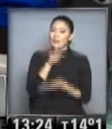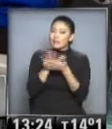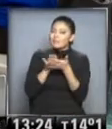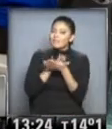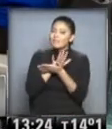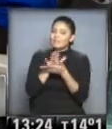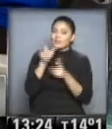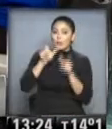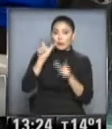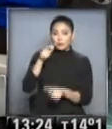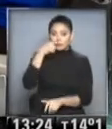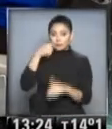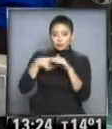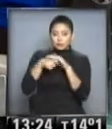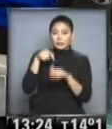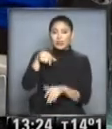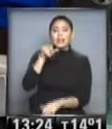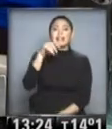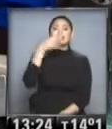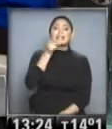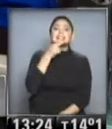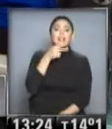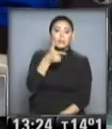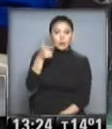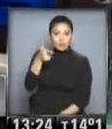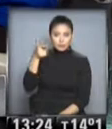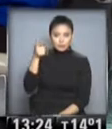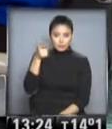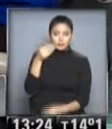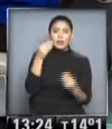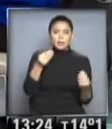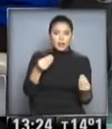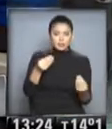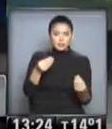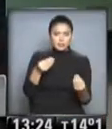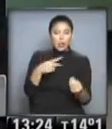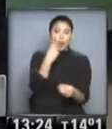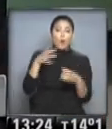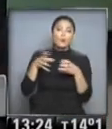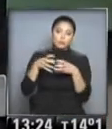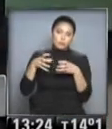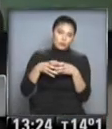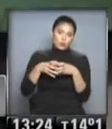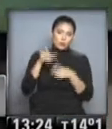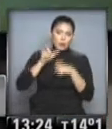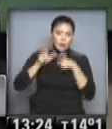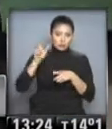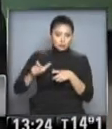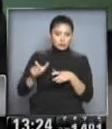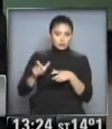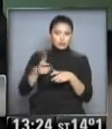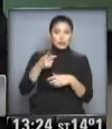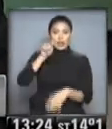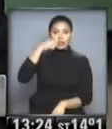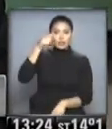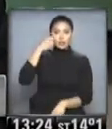narcotraficantes que recibió 17 tiros por ejemplo que pasaba los monos una de estas bandas grandes de que mueven la droga